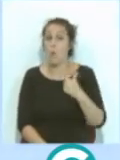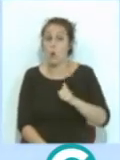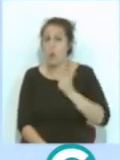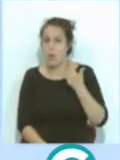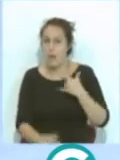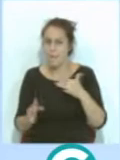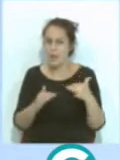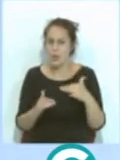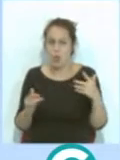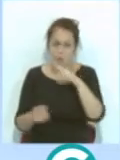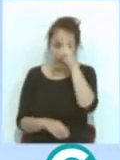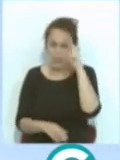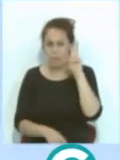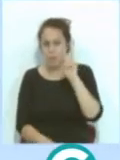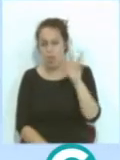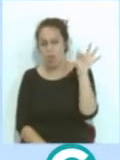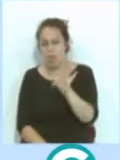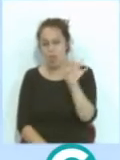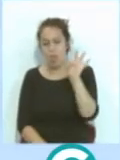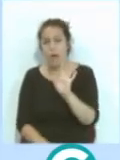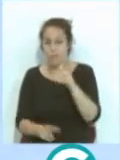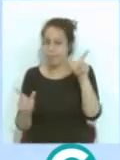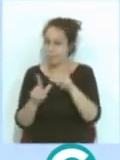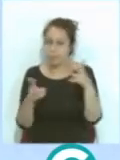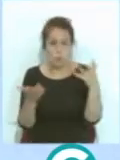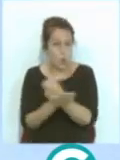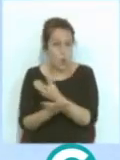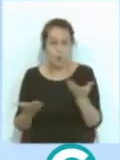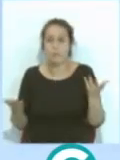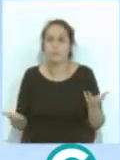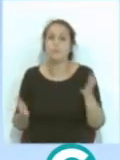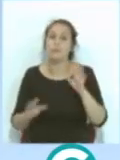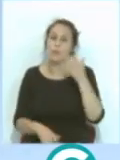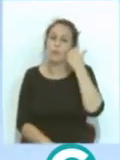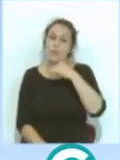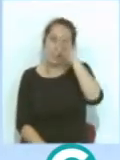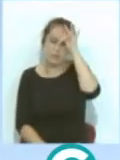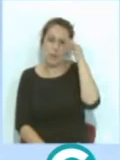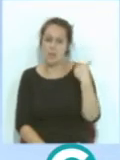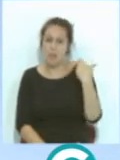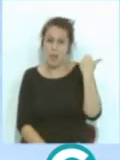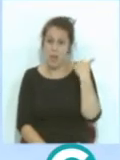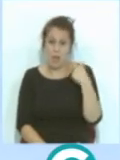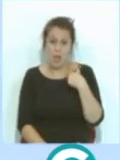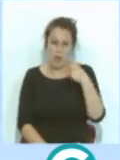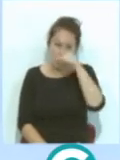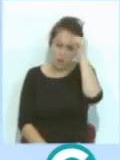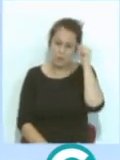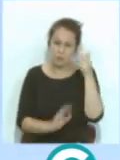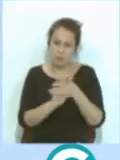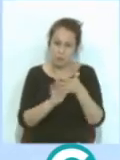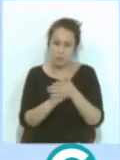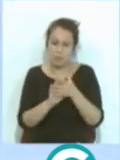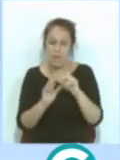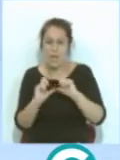muchos más partidos del Madrid, aunque a día de hoy se televisan todos, pero lleva desde el fin de semana, como él ha comentado en rueda de prensa, analizando al conjunto